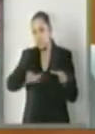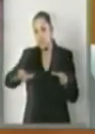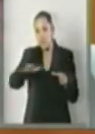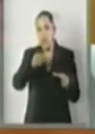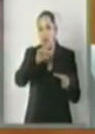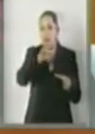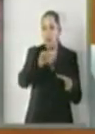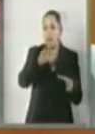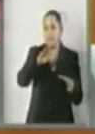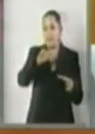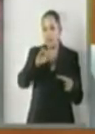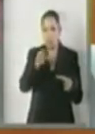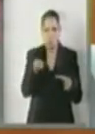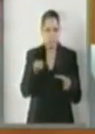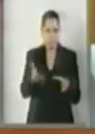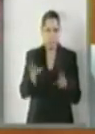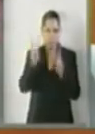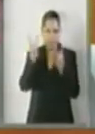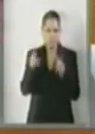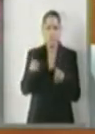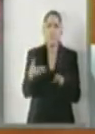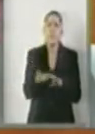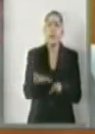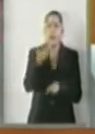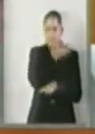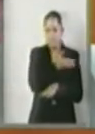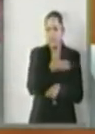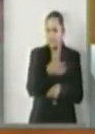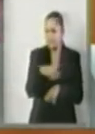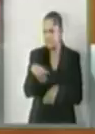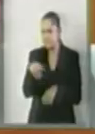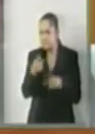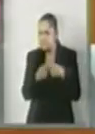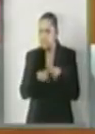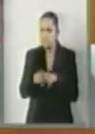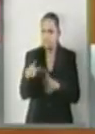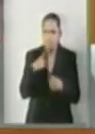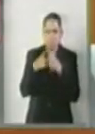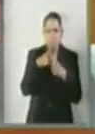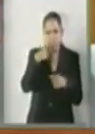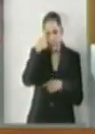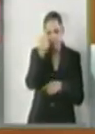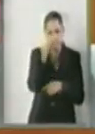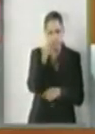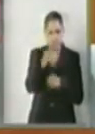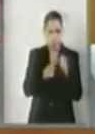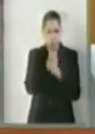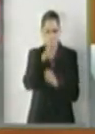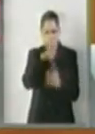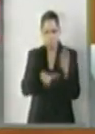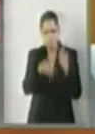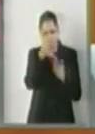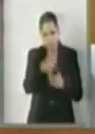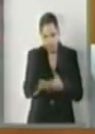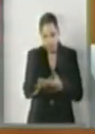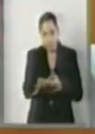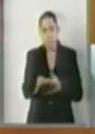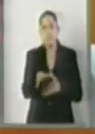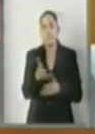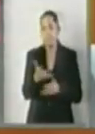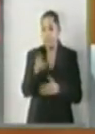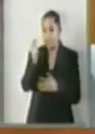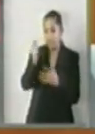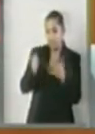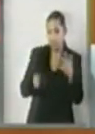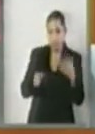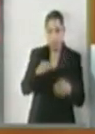Bajío, la cual ya fue atendida desde septiembre del 2010. Es decir, que estos municipios ya